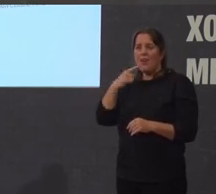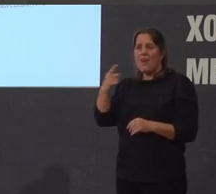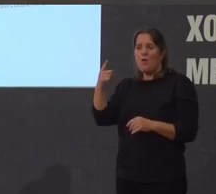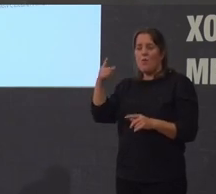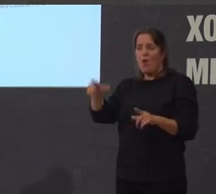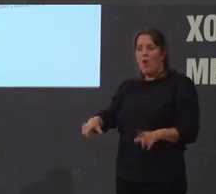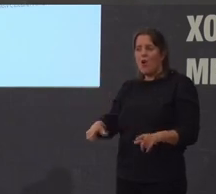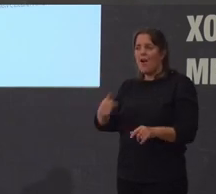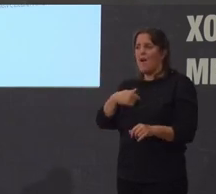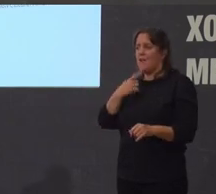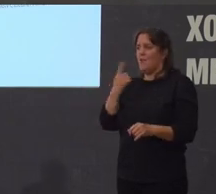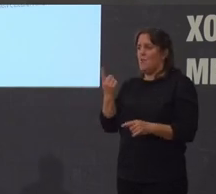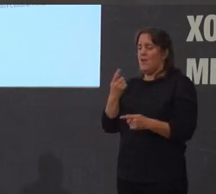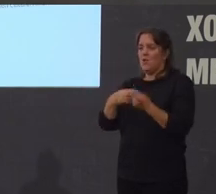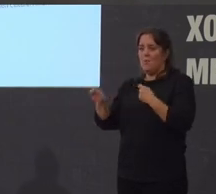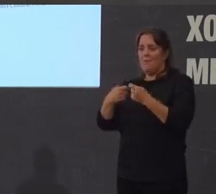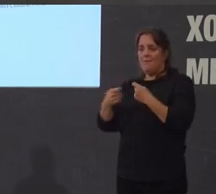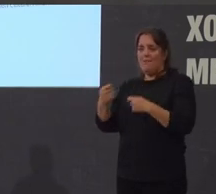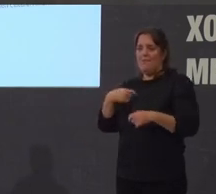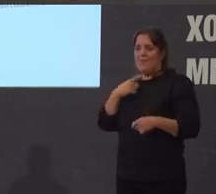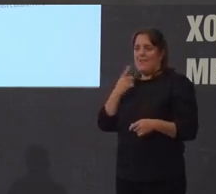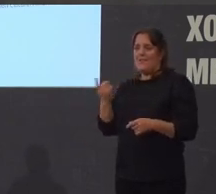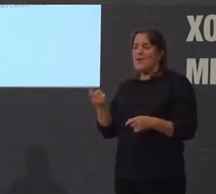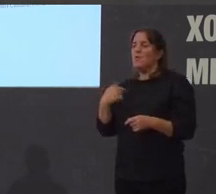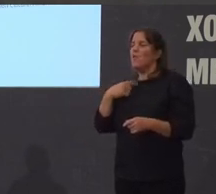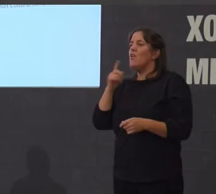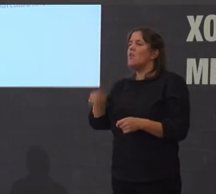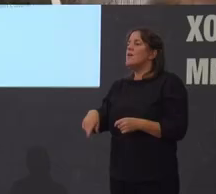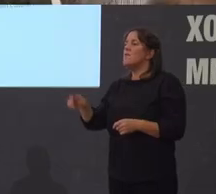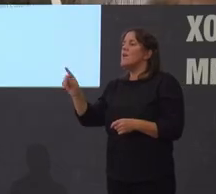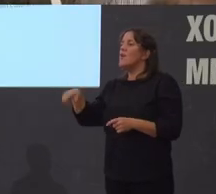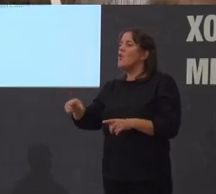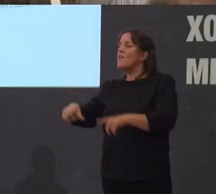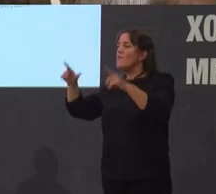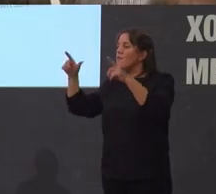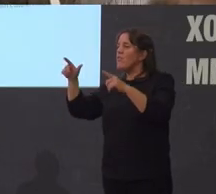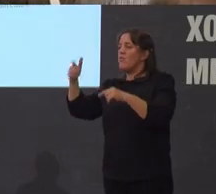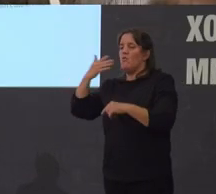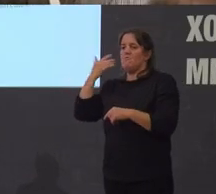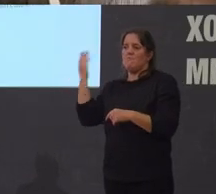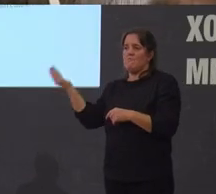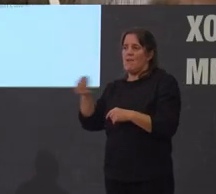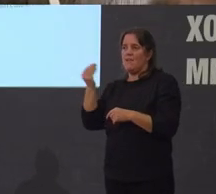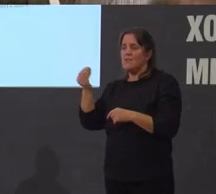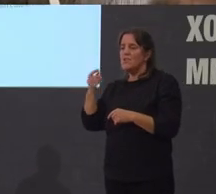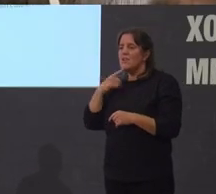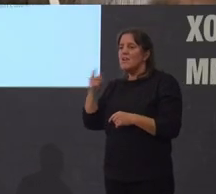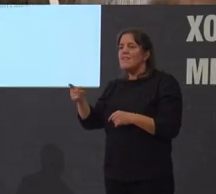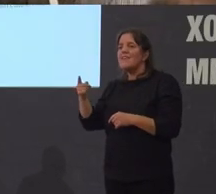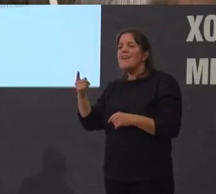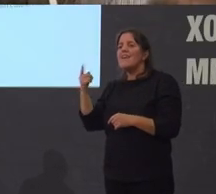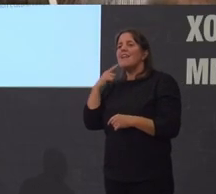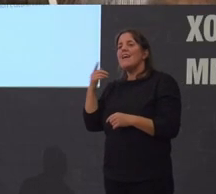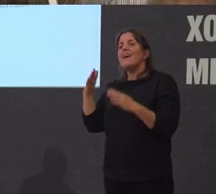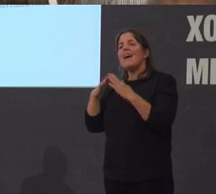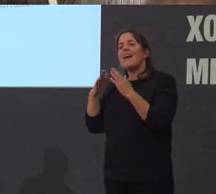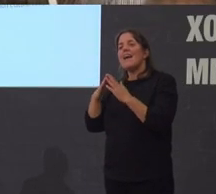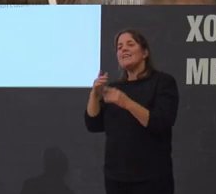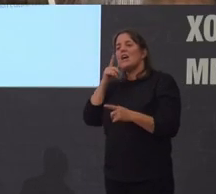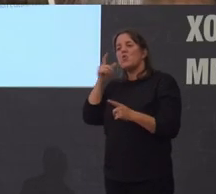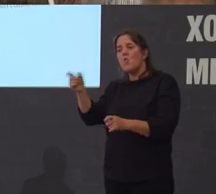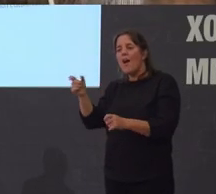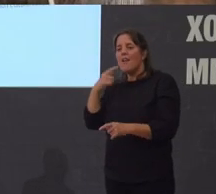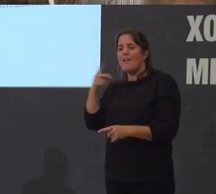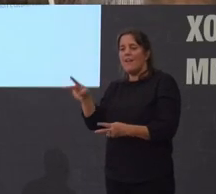de tipo recreativo cultural eran un magnífico edificio la caixa rural que era una caixa de aforros y